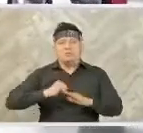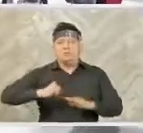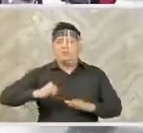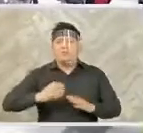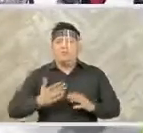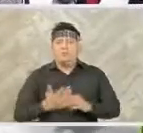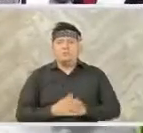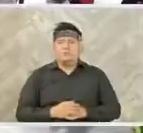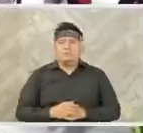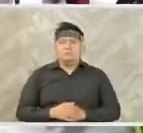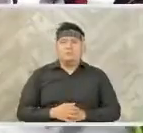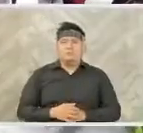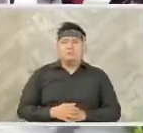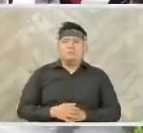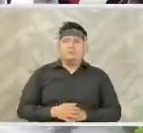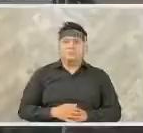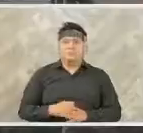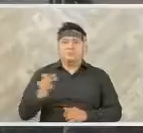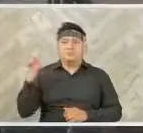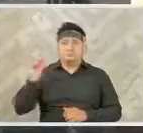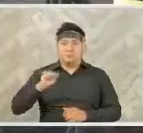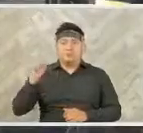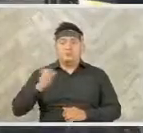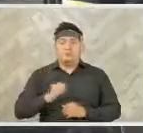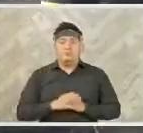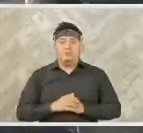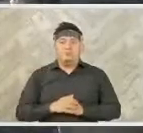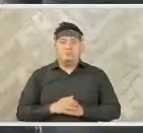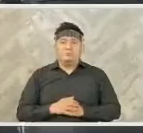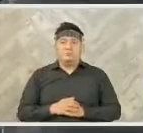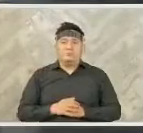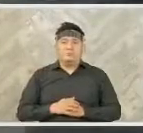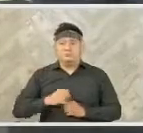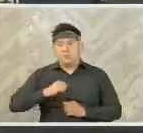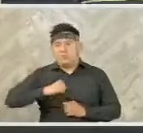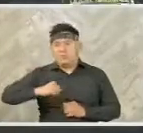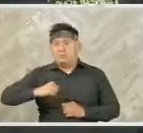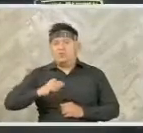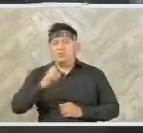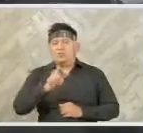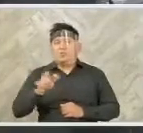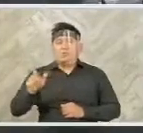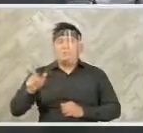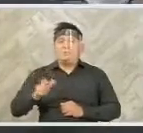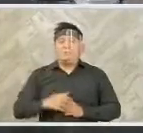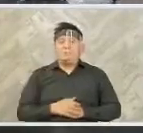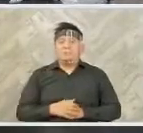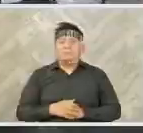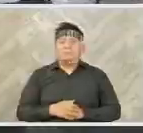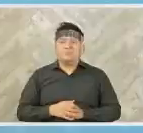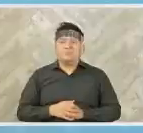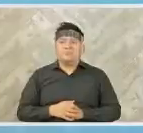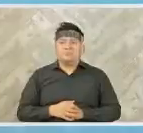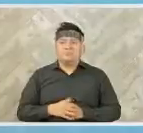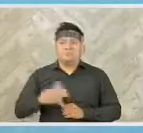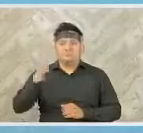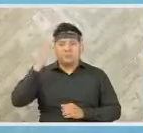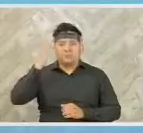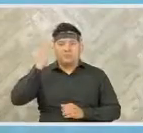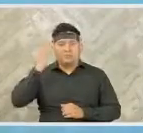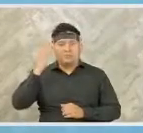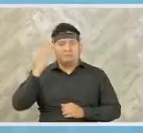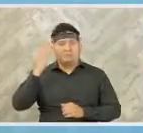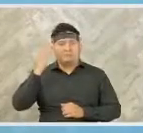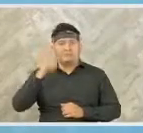Sí, evidentemente en el tema de derechos humanos quizás normalmente la gente